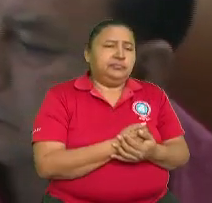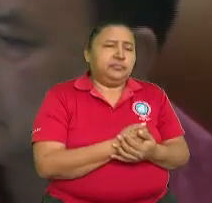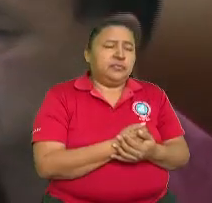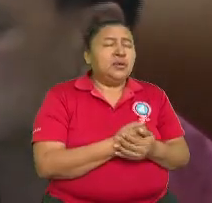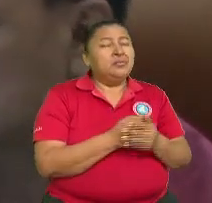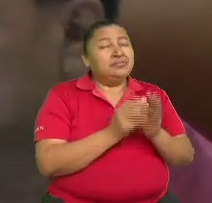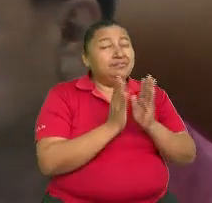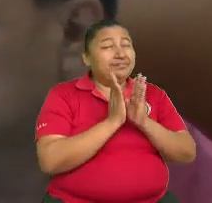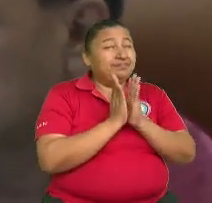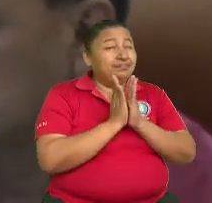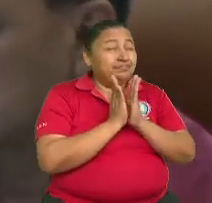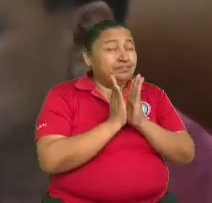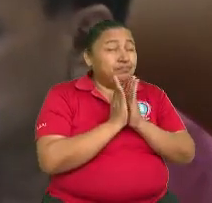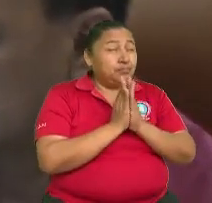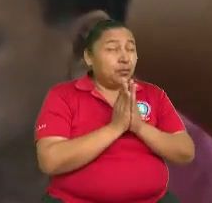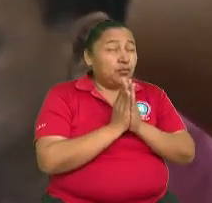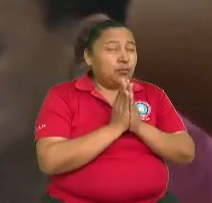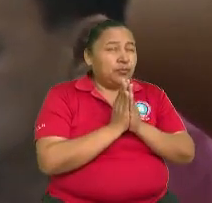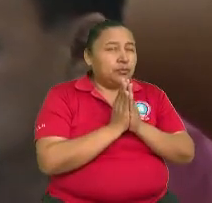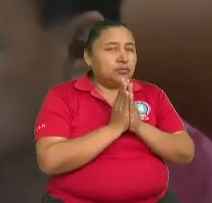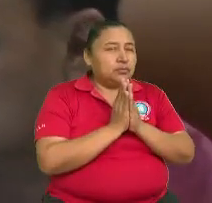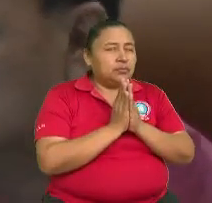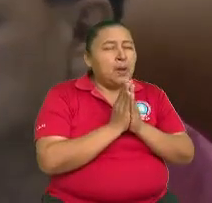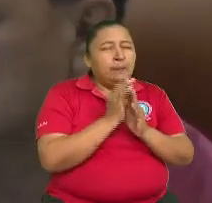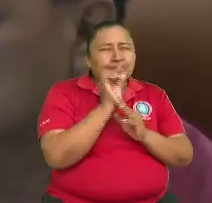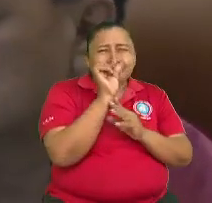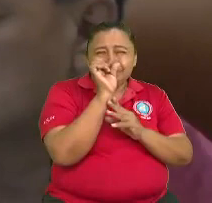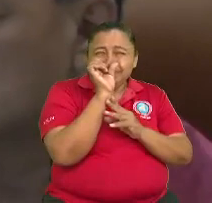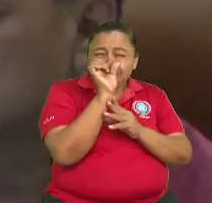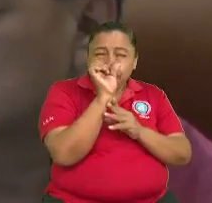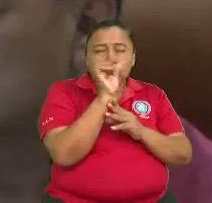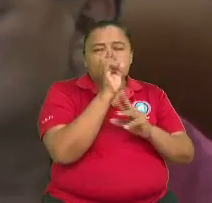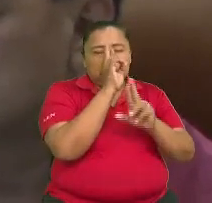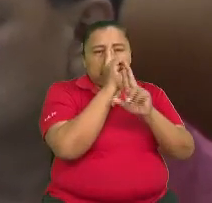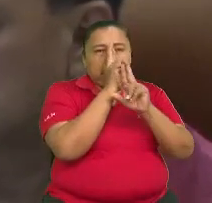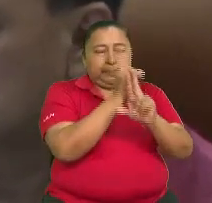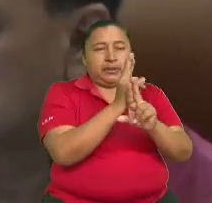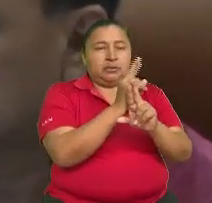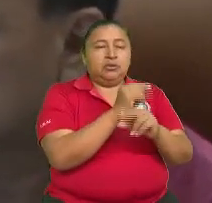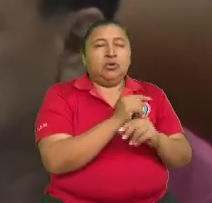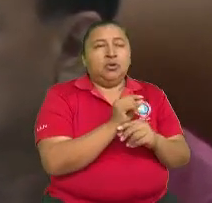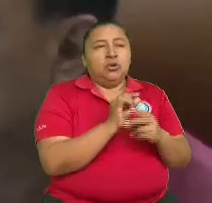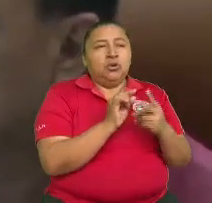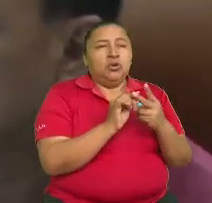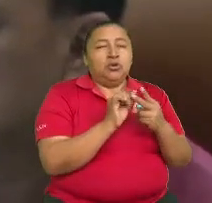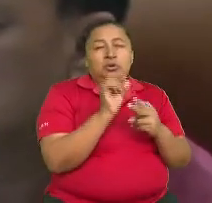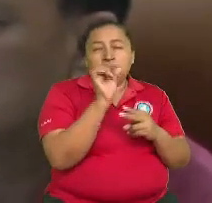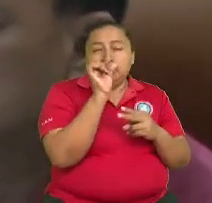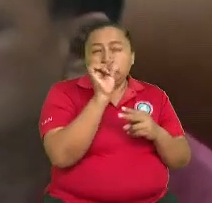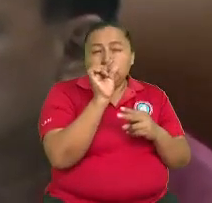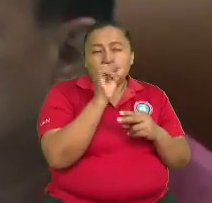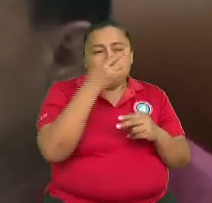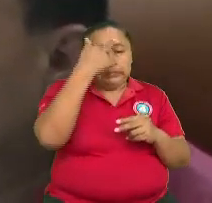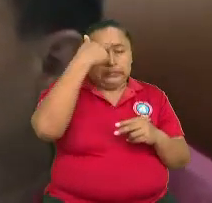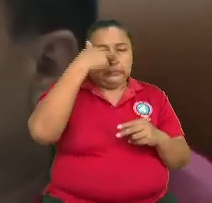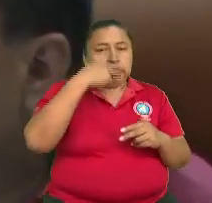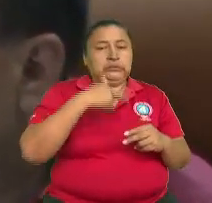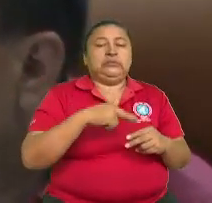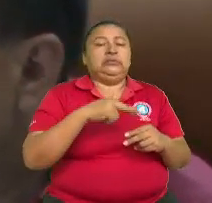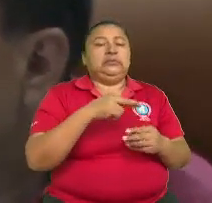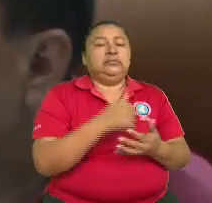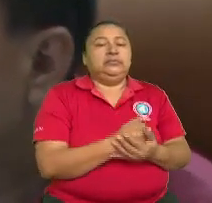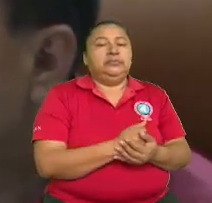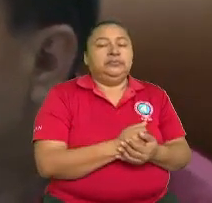suplicando un mínimo de respeto y un mínimo de responsabilidad.